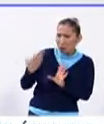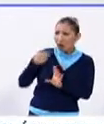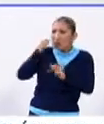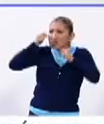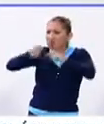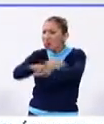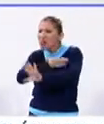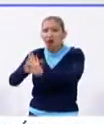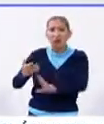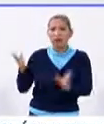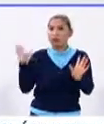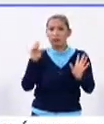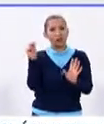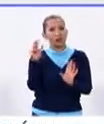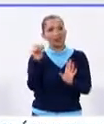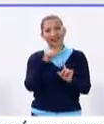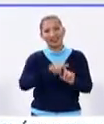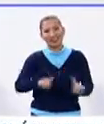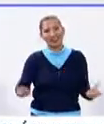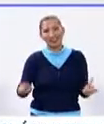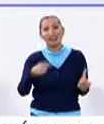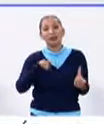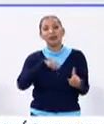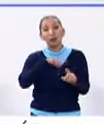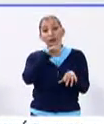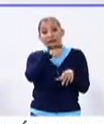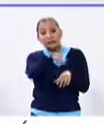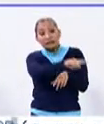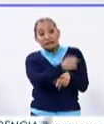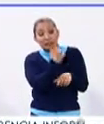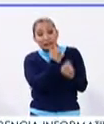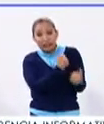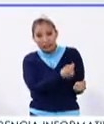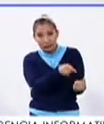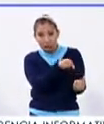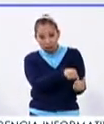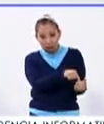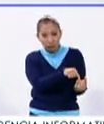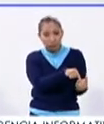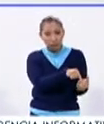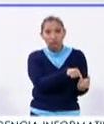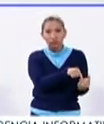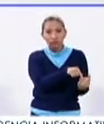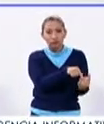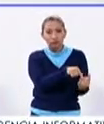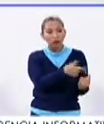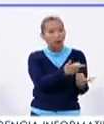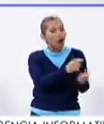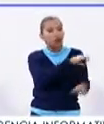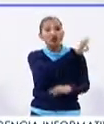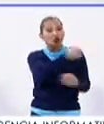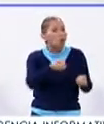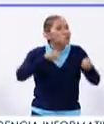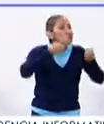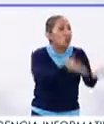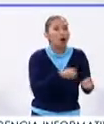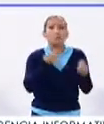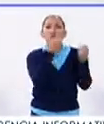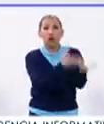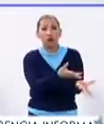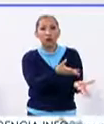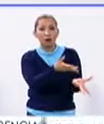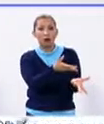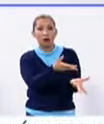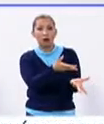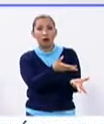los medios, eso ya no. Y nosotros estamos permitiéndole a esos niños que tengan todo. Entonces,